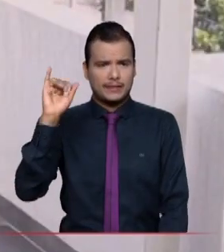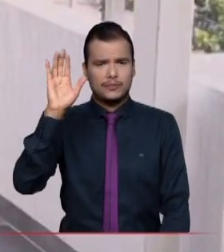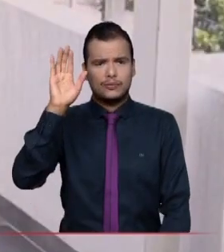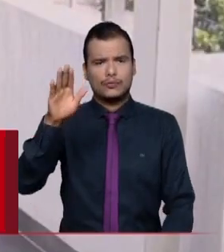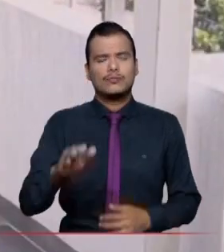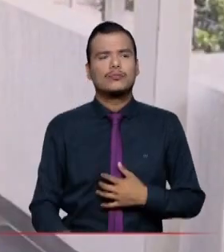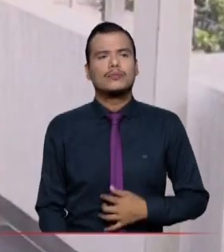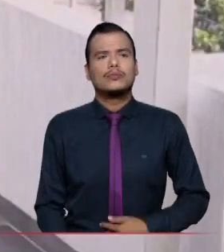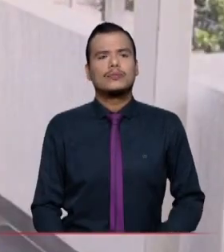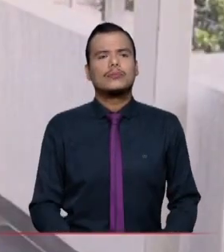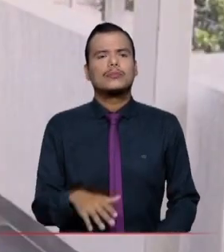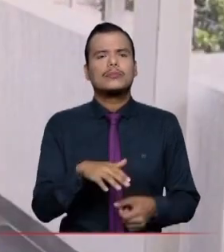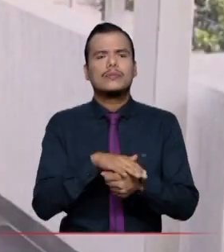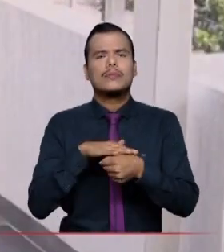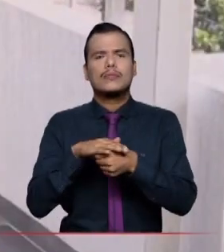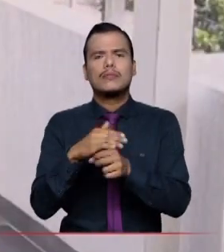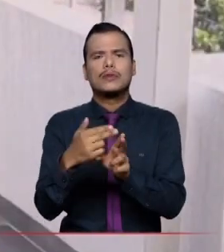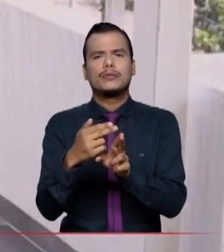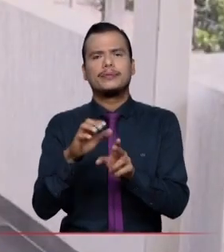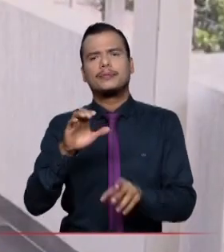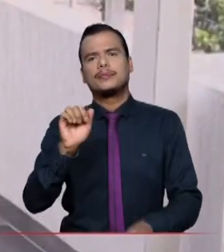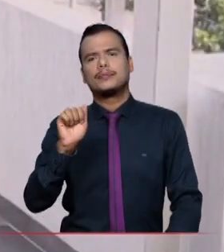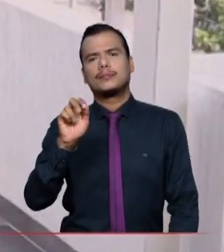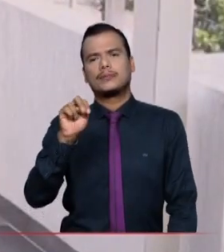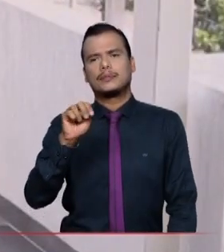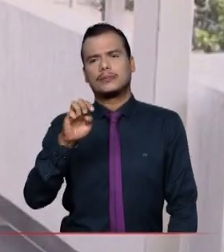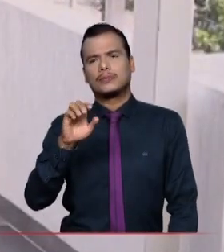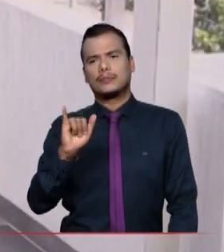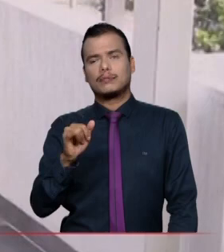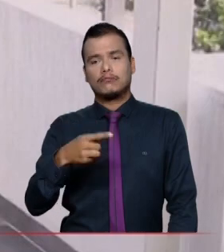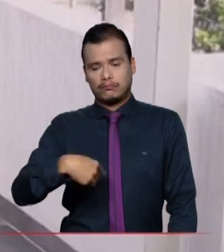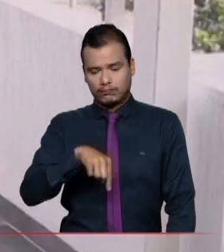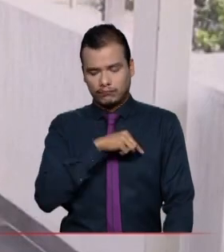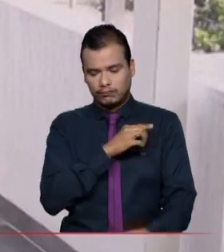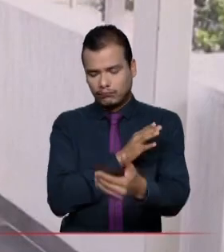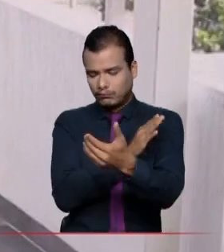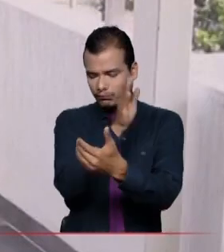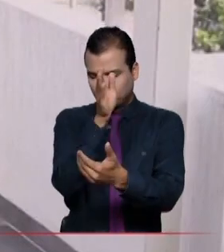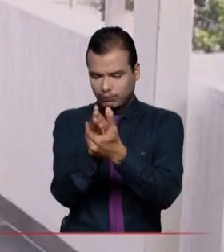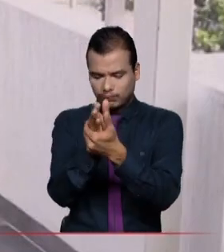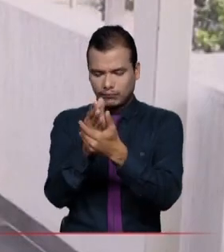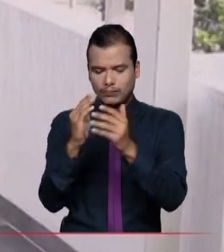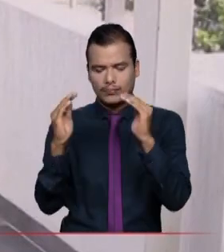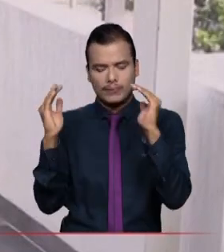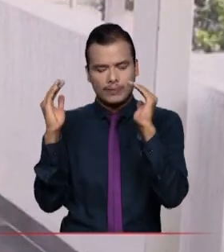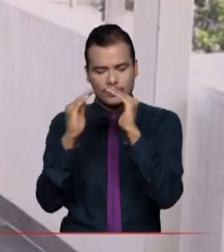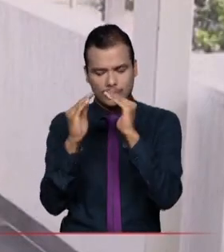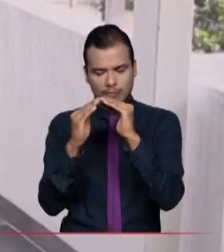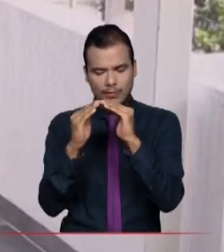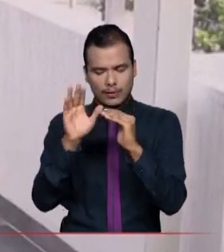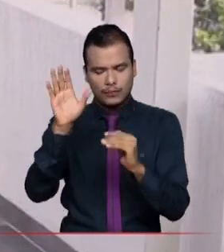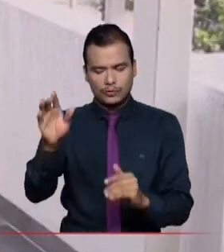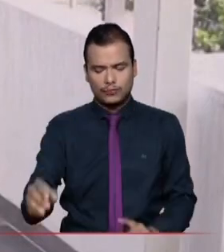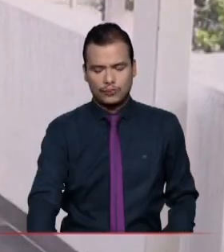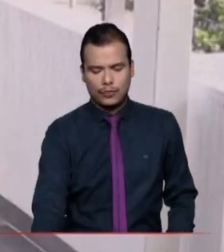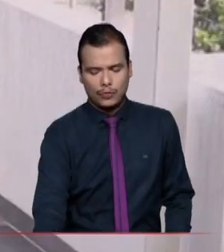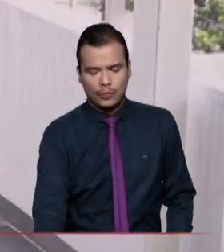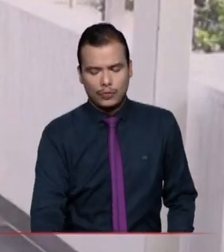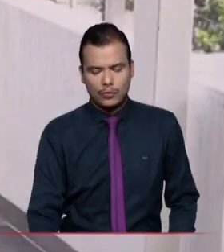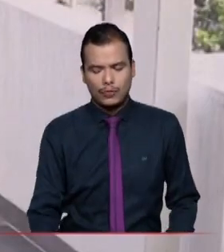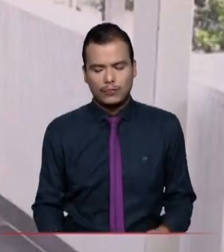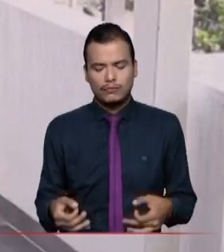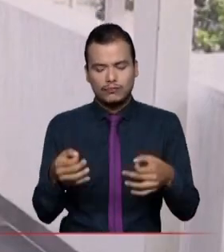En el barrio El Caney, mediante una diligencia de registro de allanamiento, se hace efectiva una orden judicial. Se